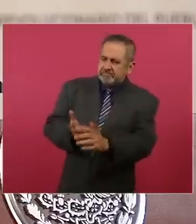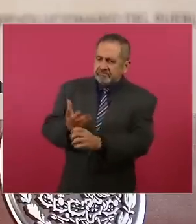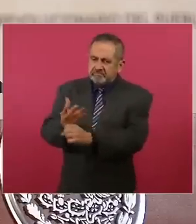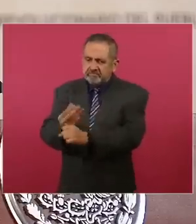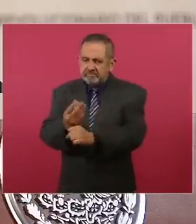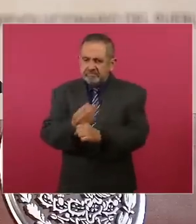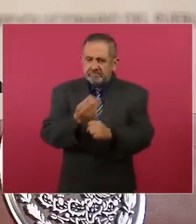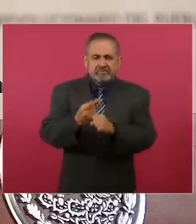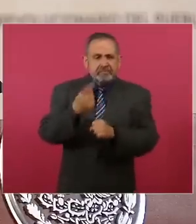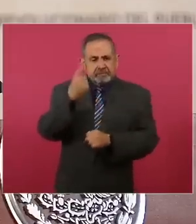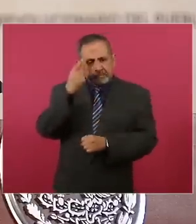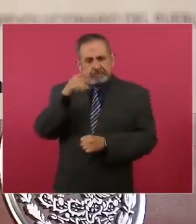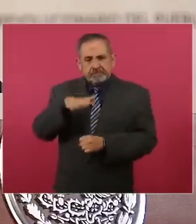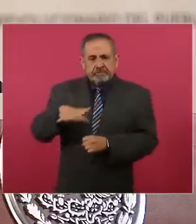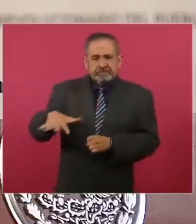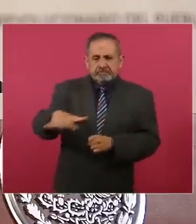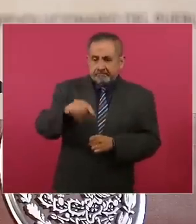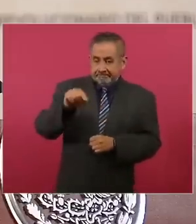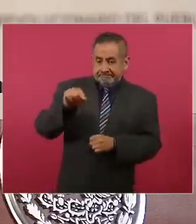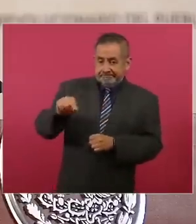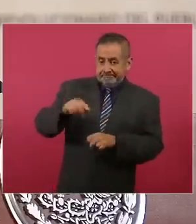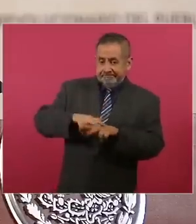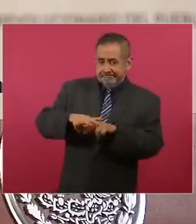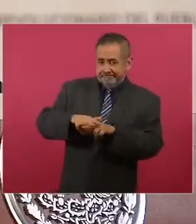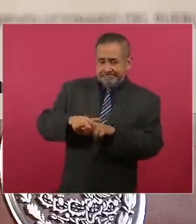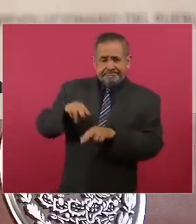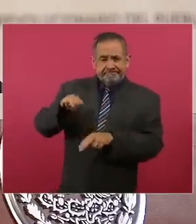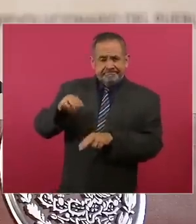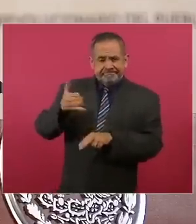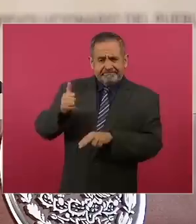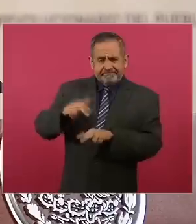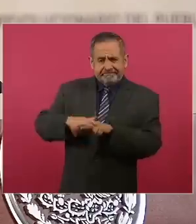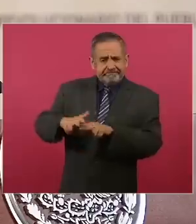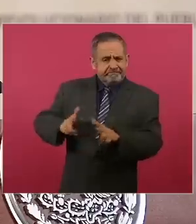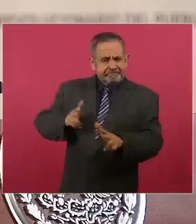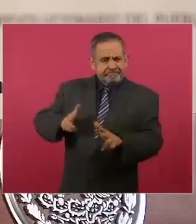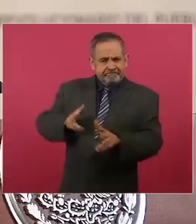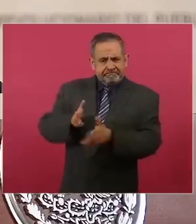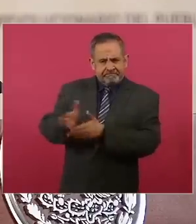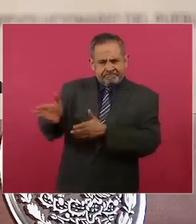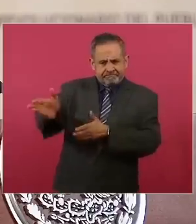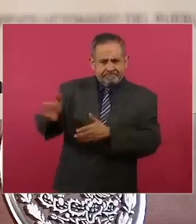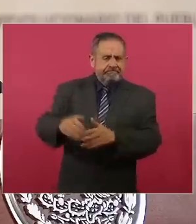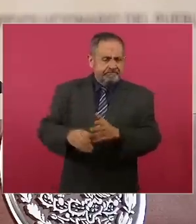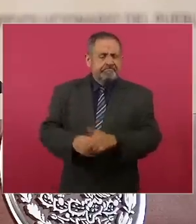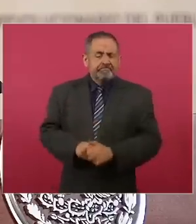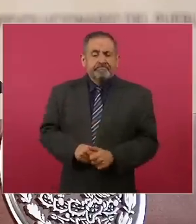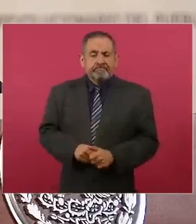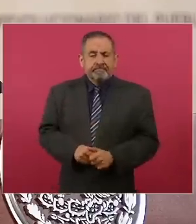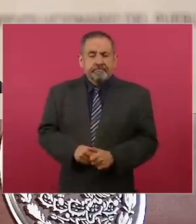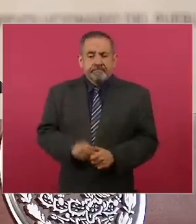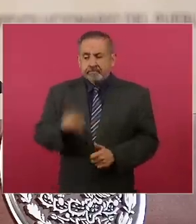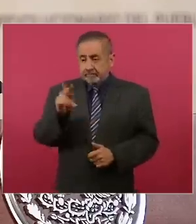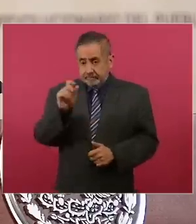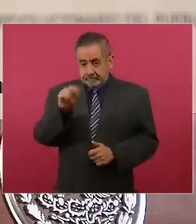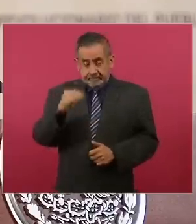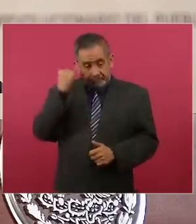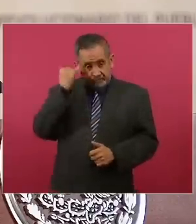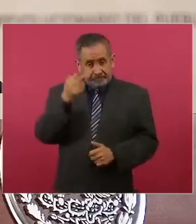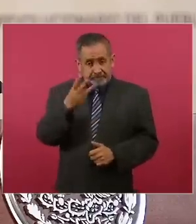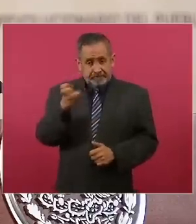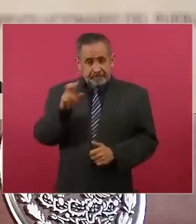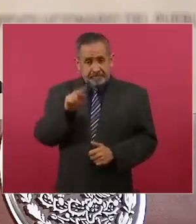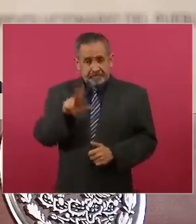para las localidades donde pasará el Tren Maya. El Plan Integral consiste en 388